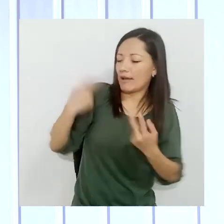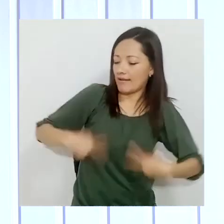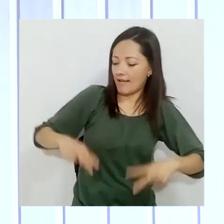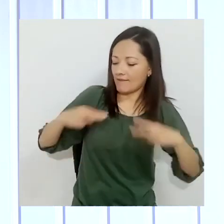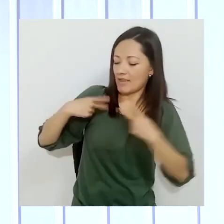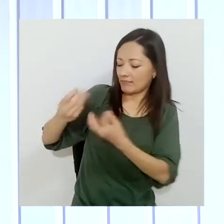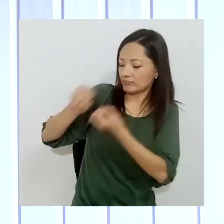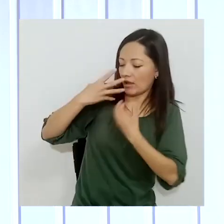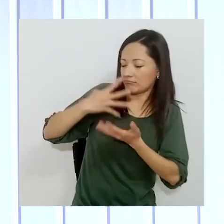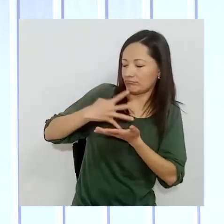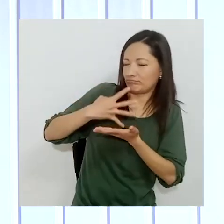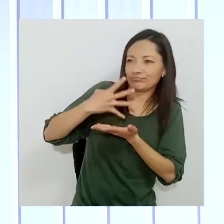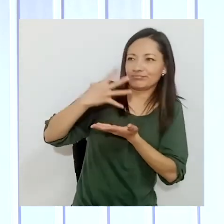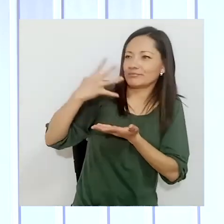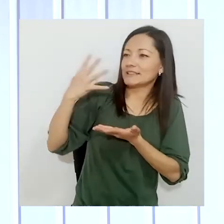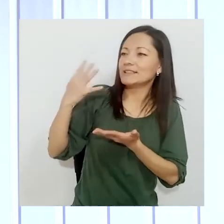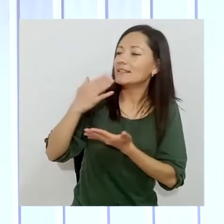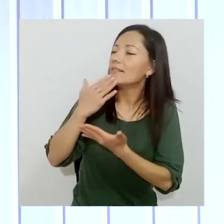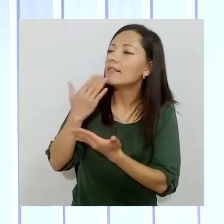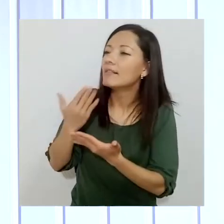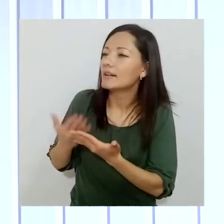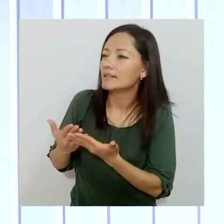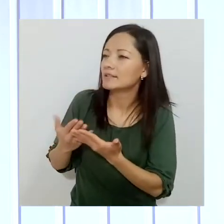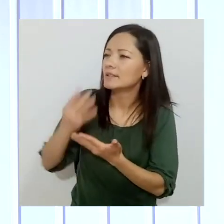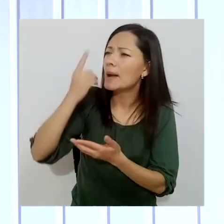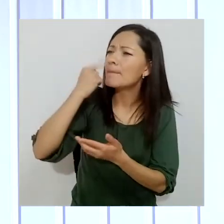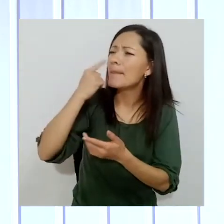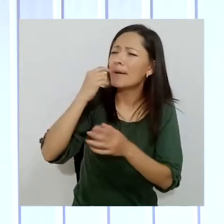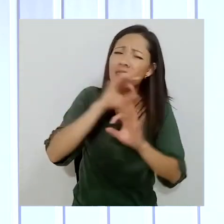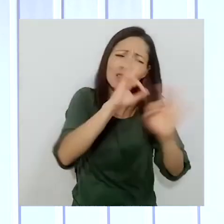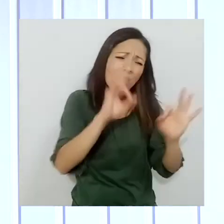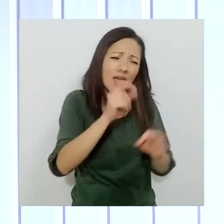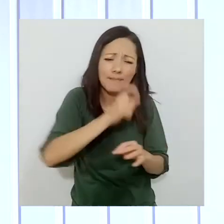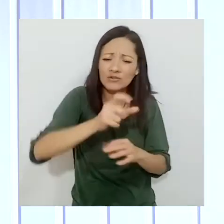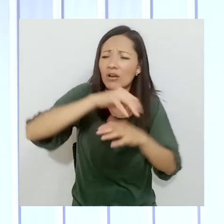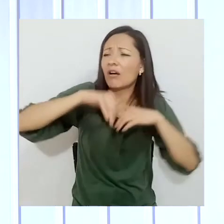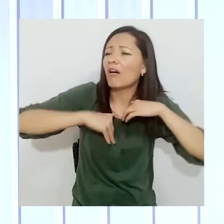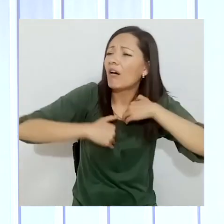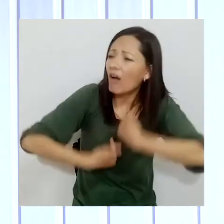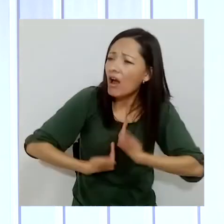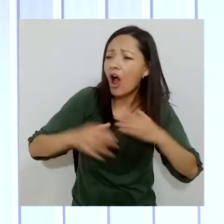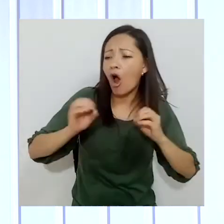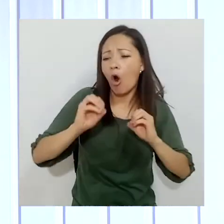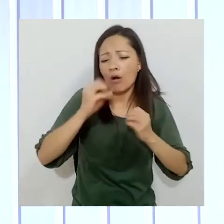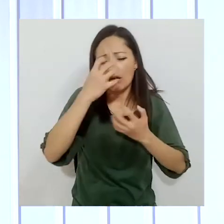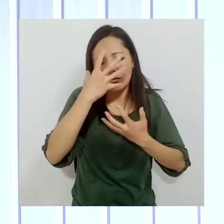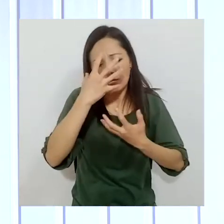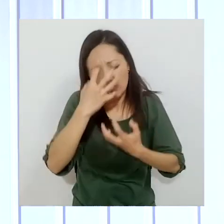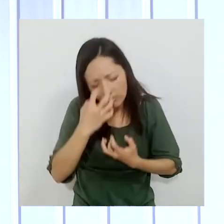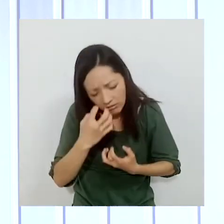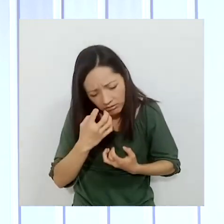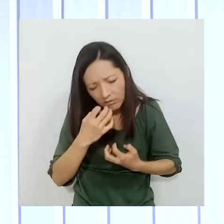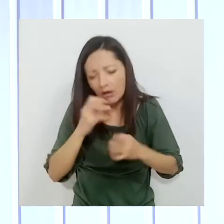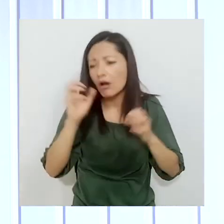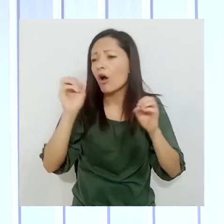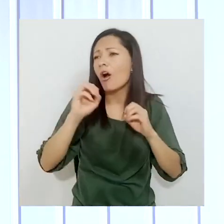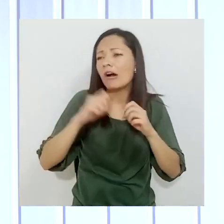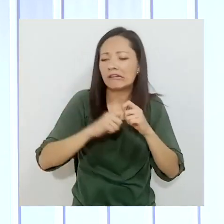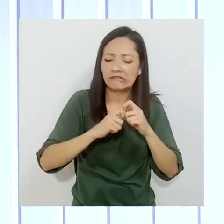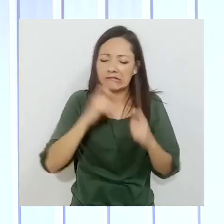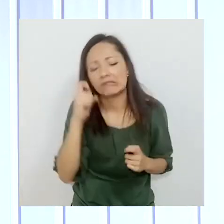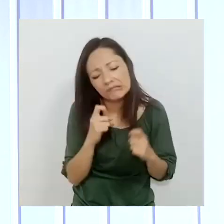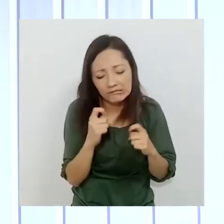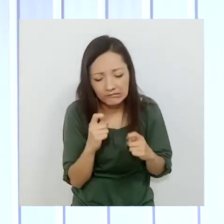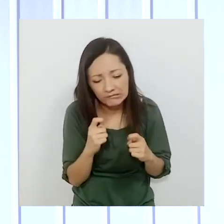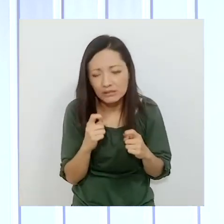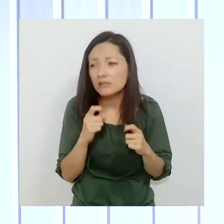vida. Padre, que ninguno se canse, que ninguno se sienta desanimado, que ninguno se sienta quebrado, que ninguno se sienta, y